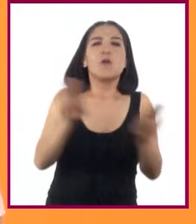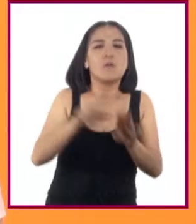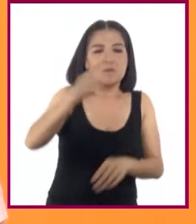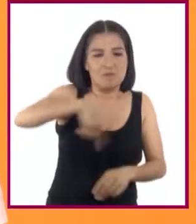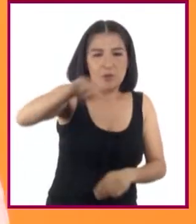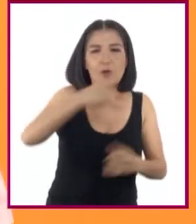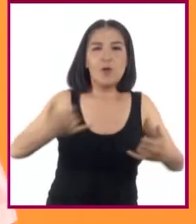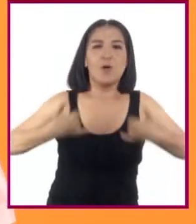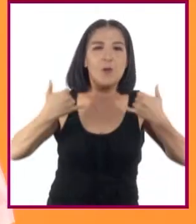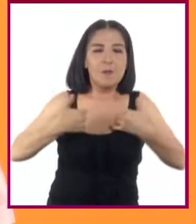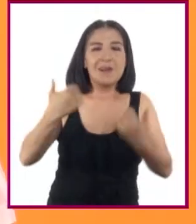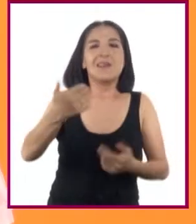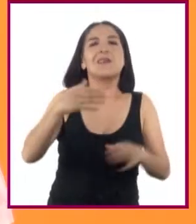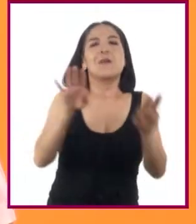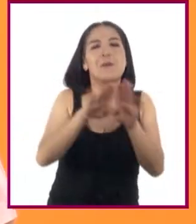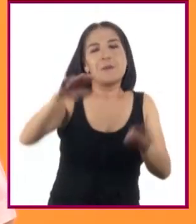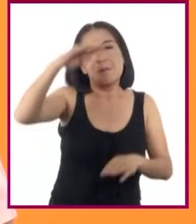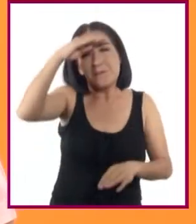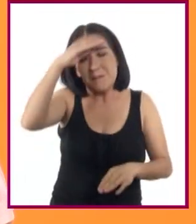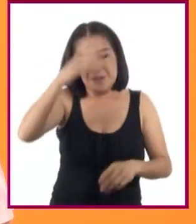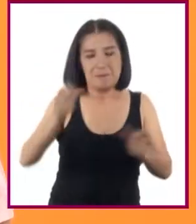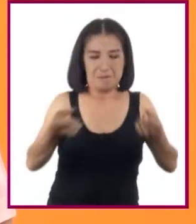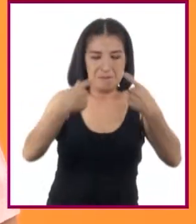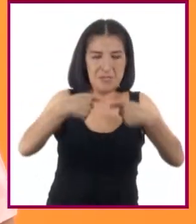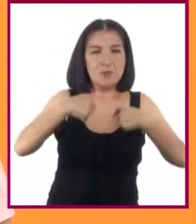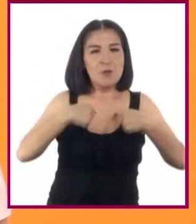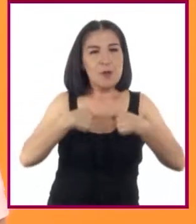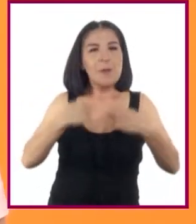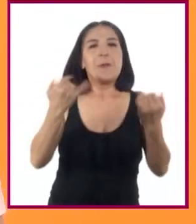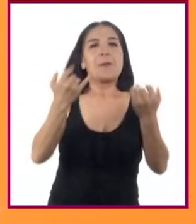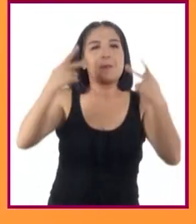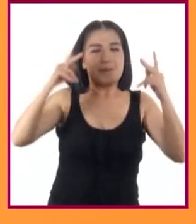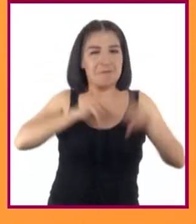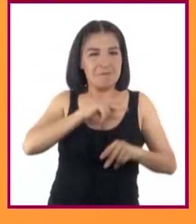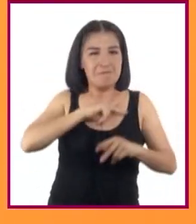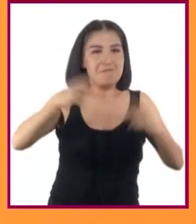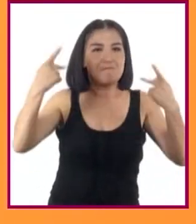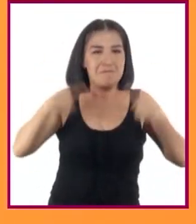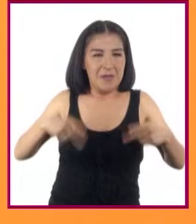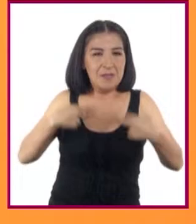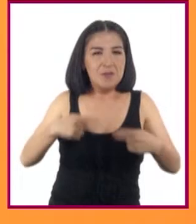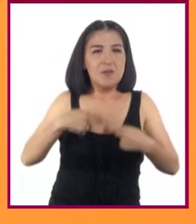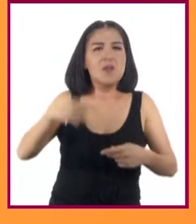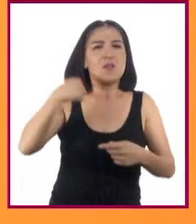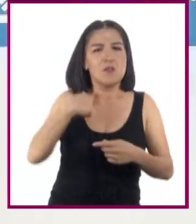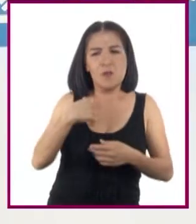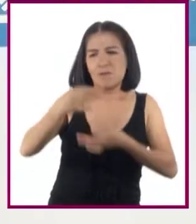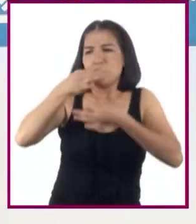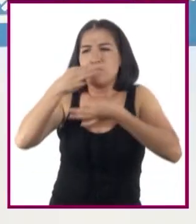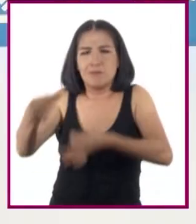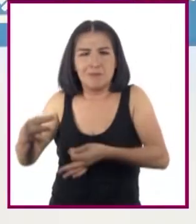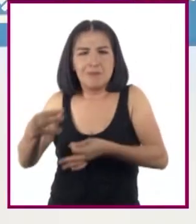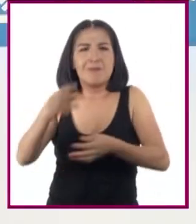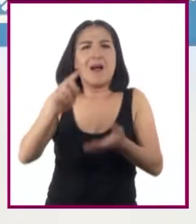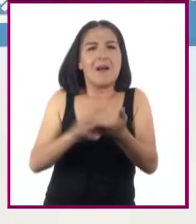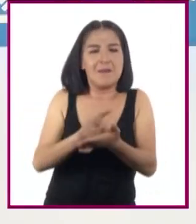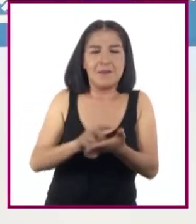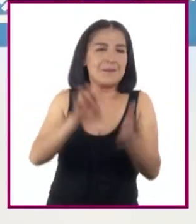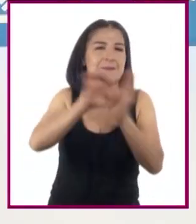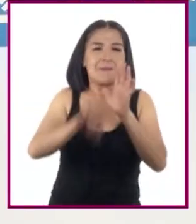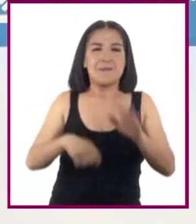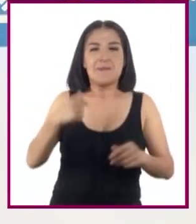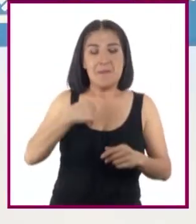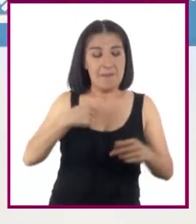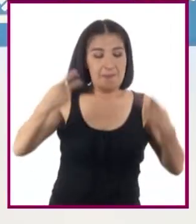y las jóvenes quieren o piensan sobre sí mismos, su vida y su relación con las adicciones. Si una persona tiene una